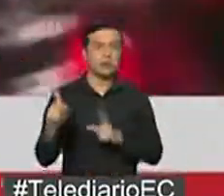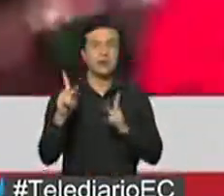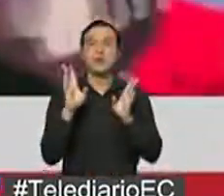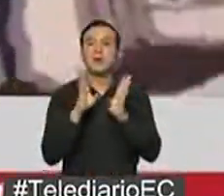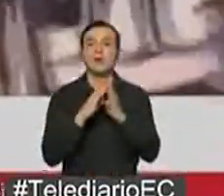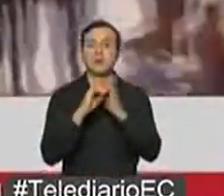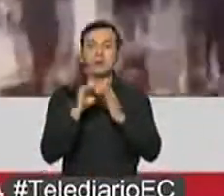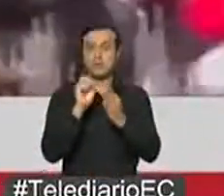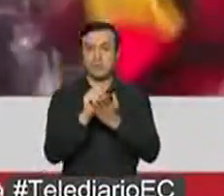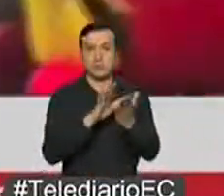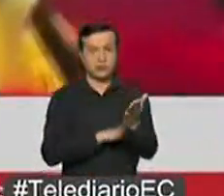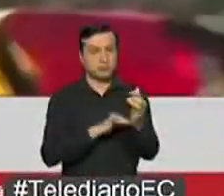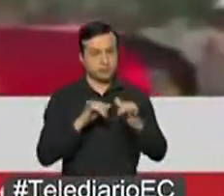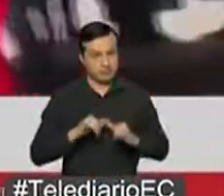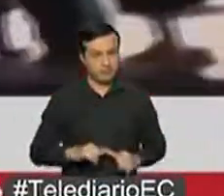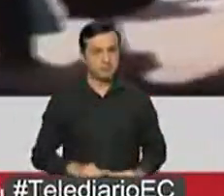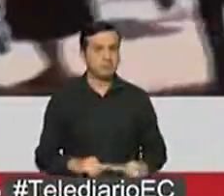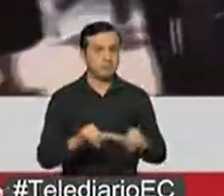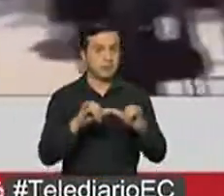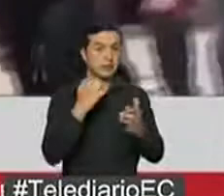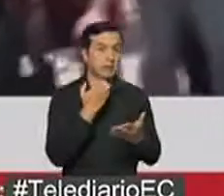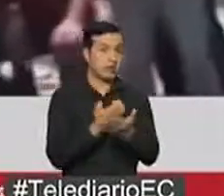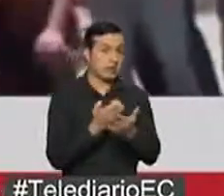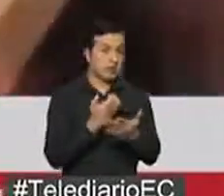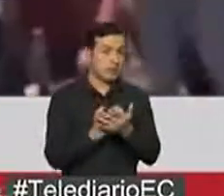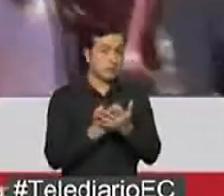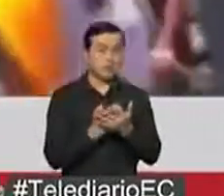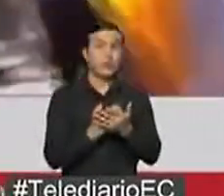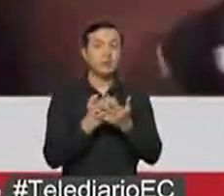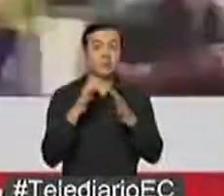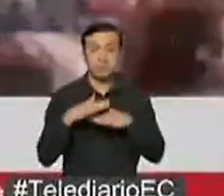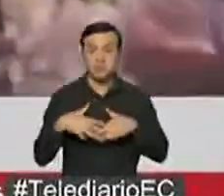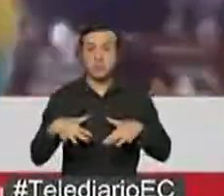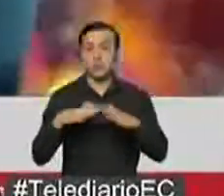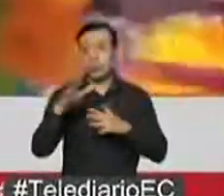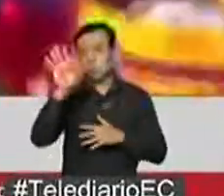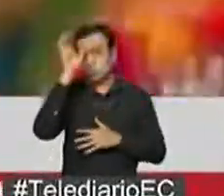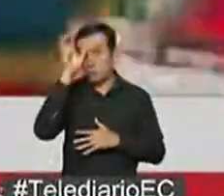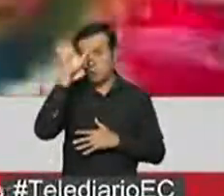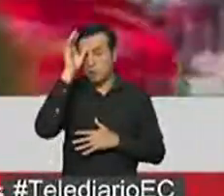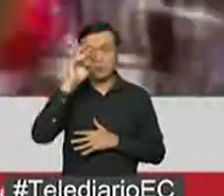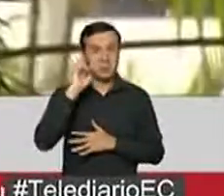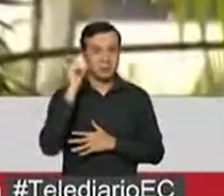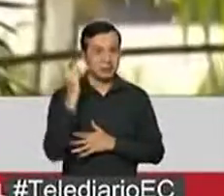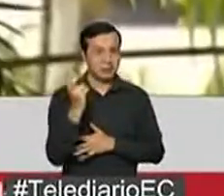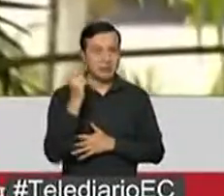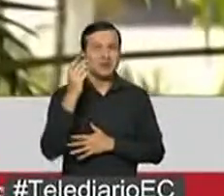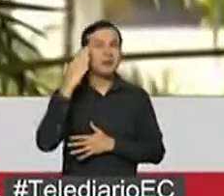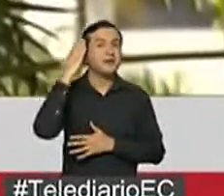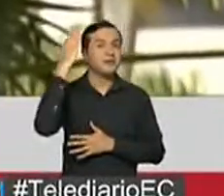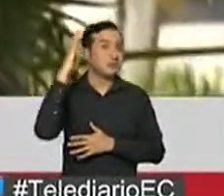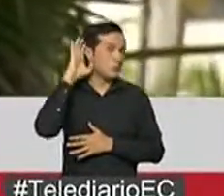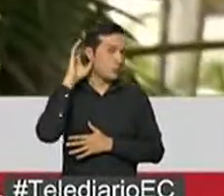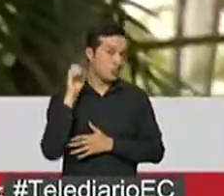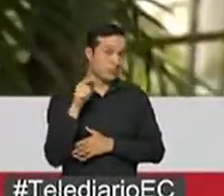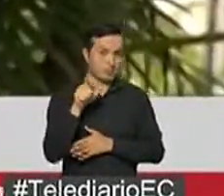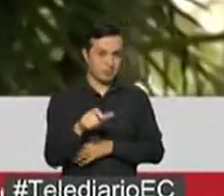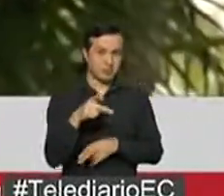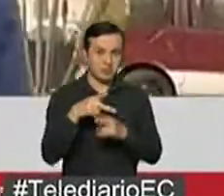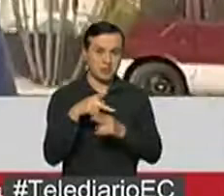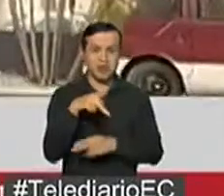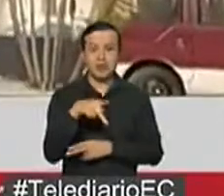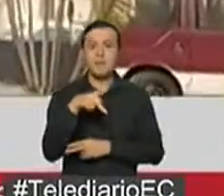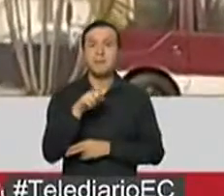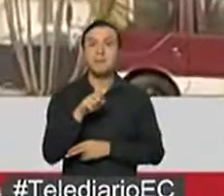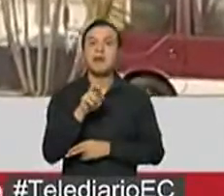eventos y proyectos que van desde lo económico urbanístico cultural y turístico el alcalde de cuenca pedro palacios